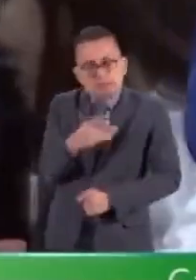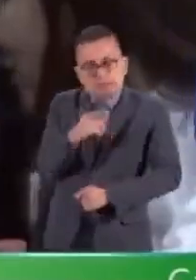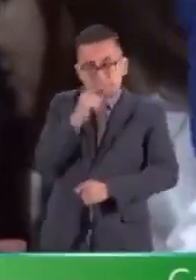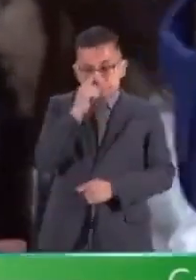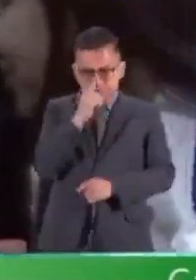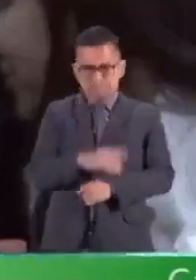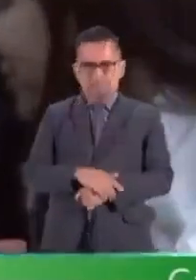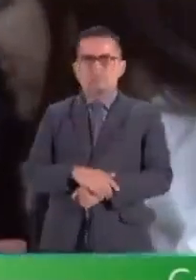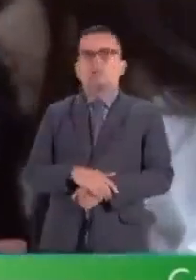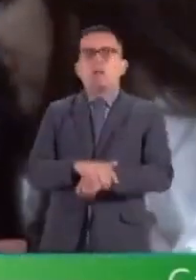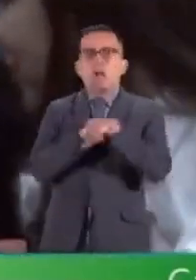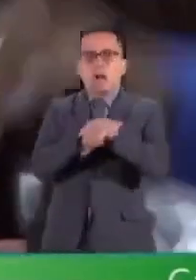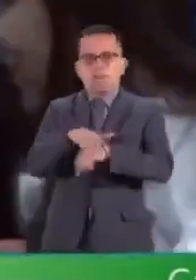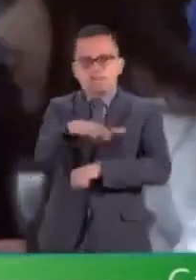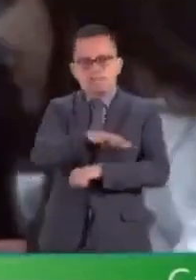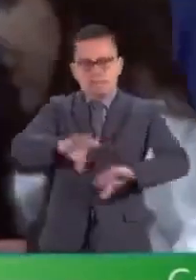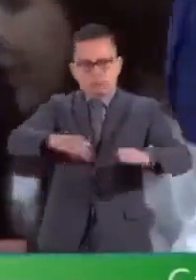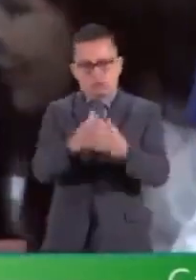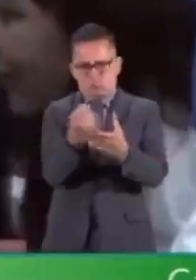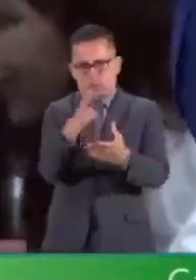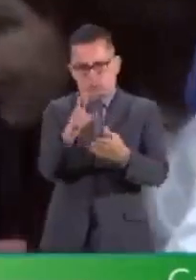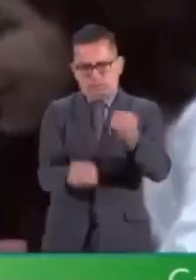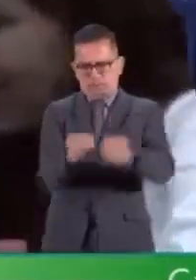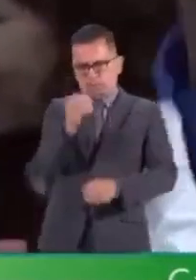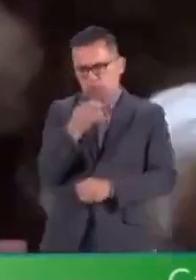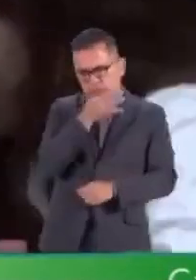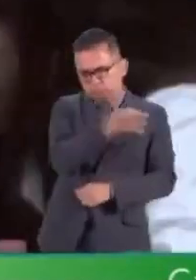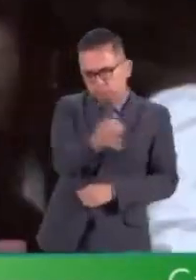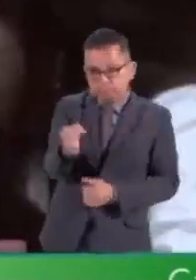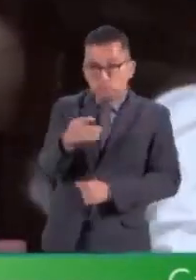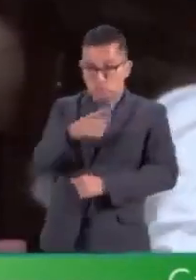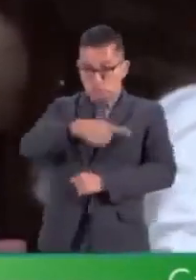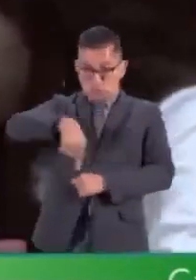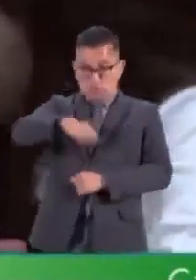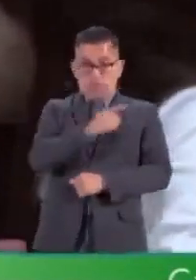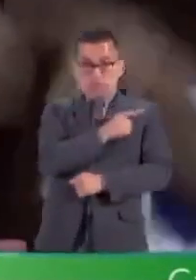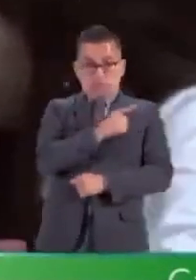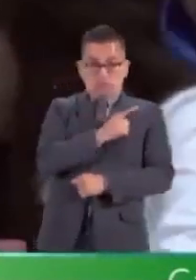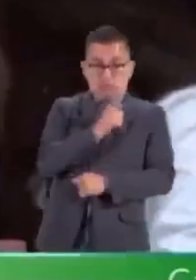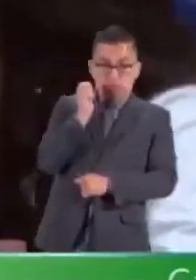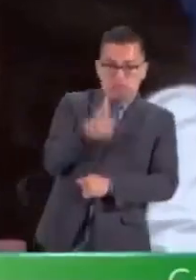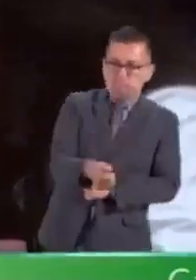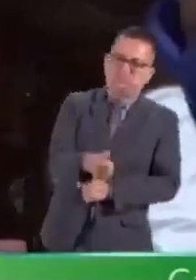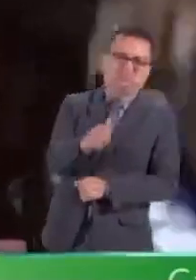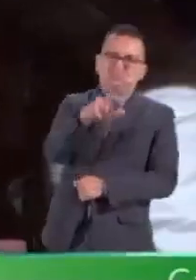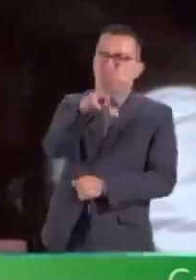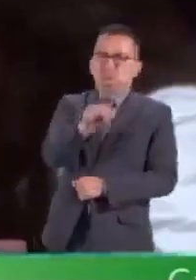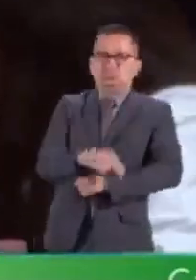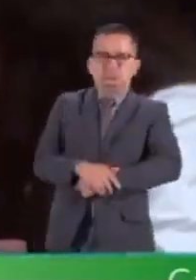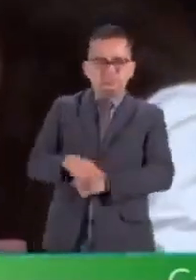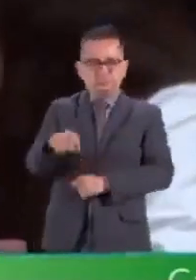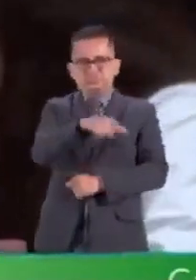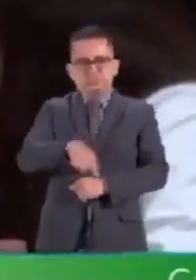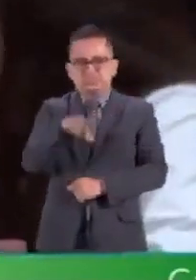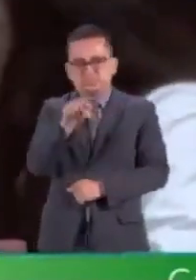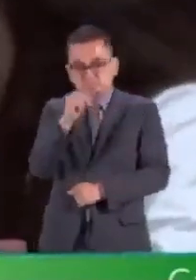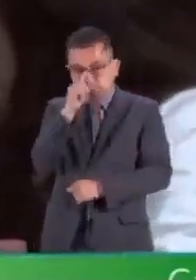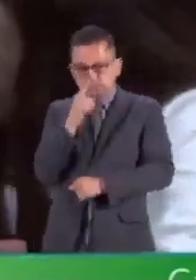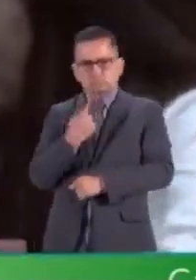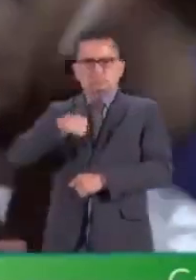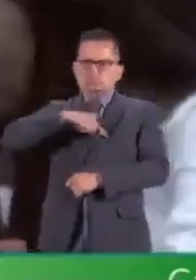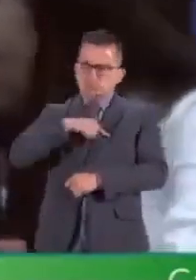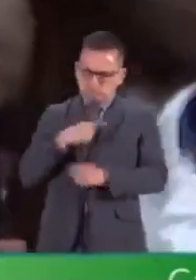del Poder Judicial les decimos que no están solos, que no están solos, que son